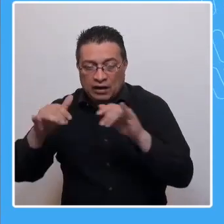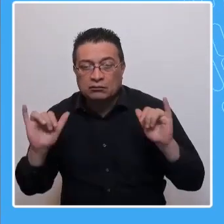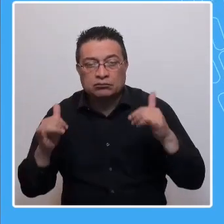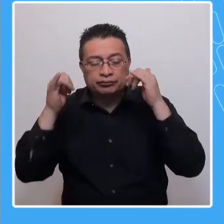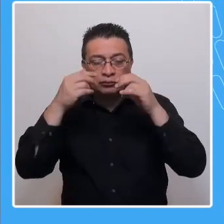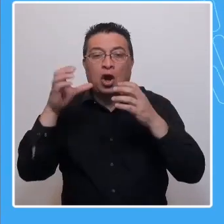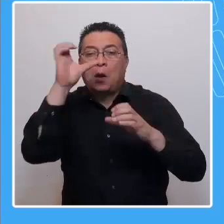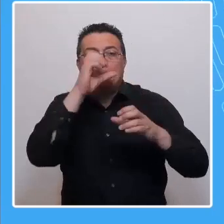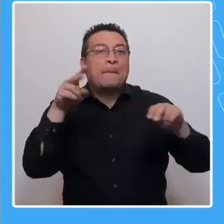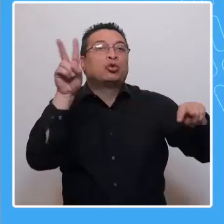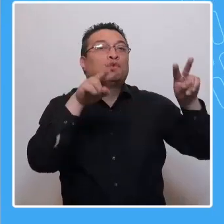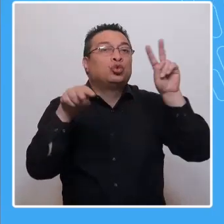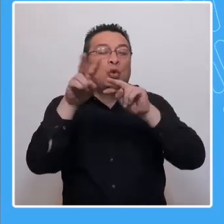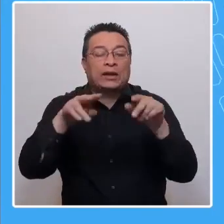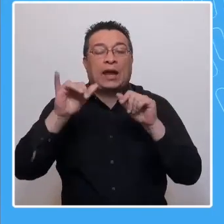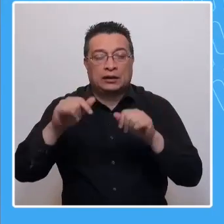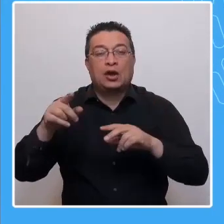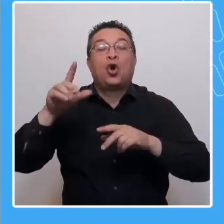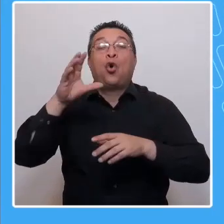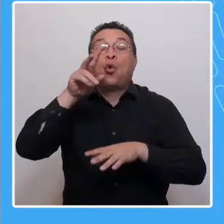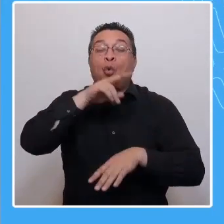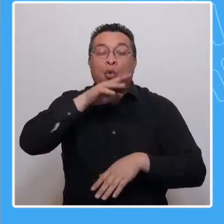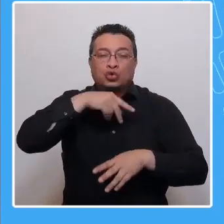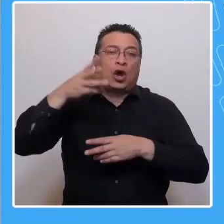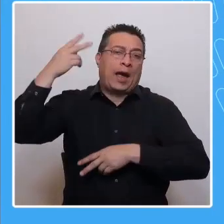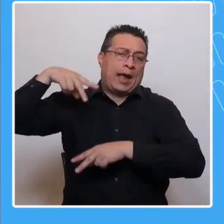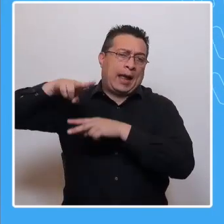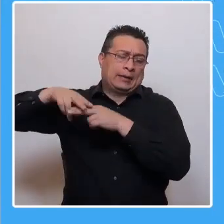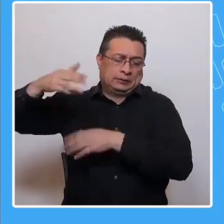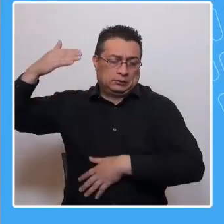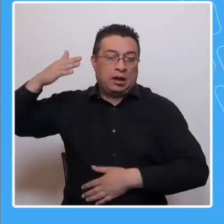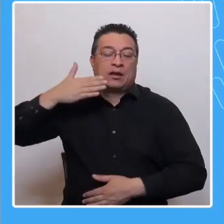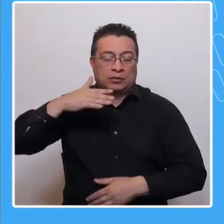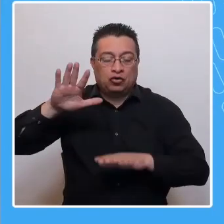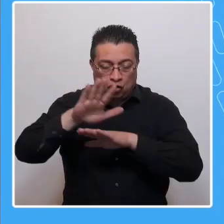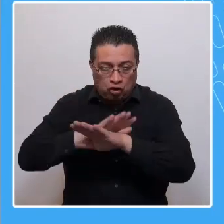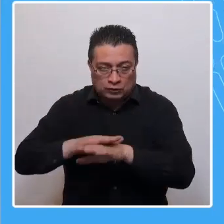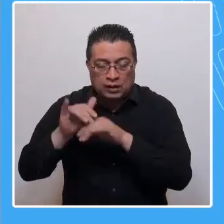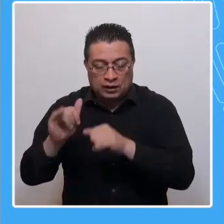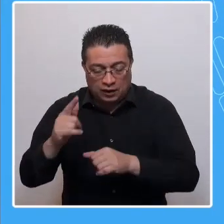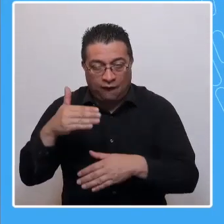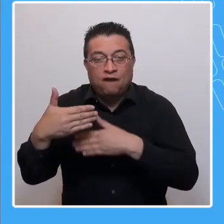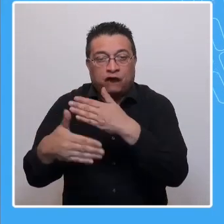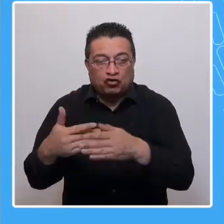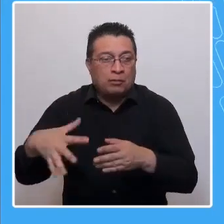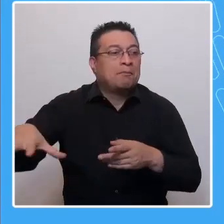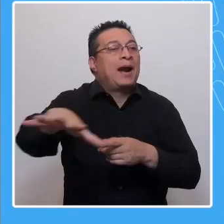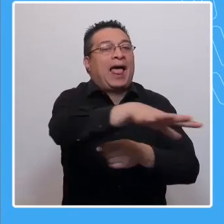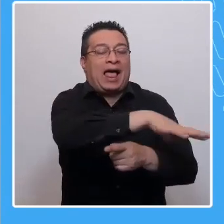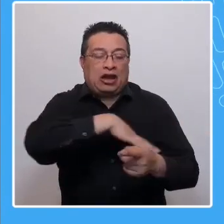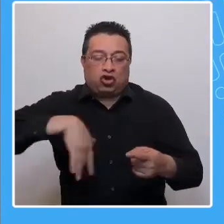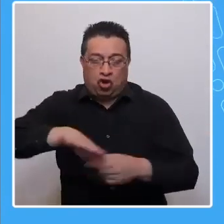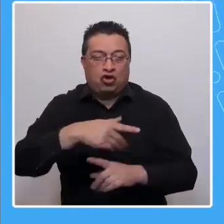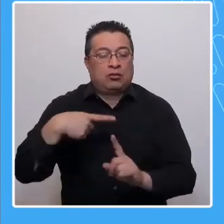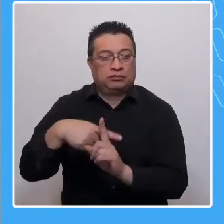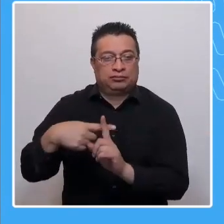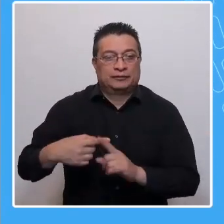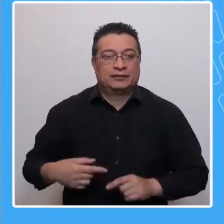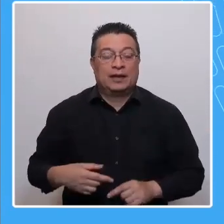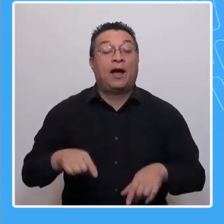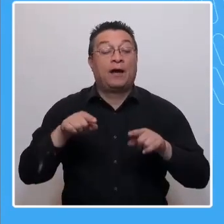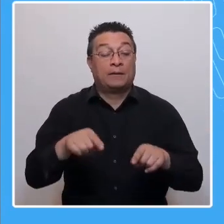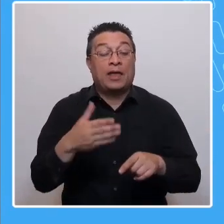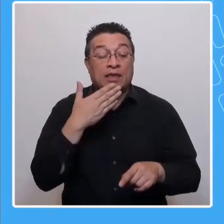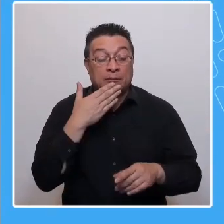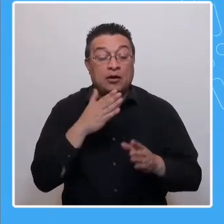turísticas y usos ancestrales en ellas, y no son solo espacios de conservación, sino que también tienen una funcionalidad para toda la sociedad. Hablamos también de